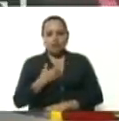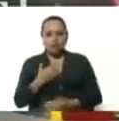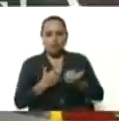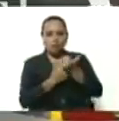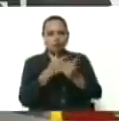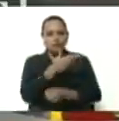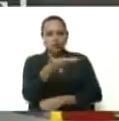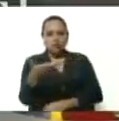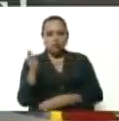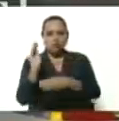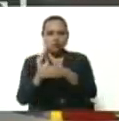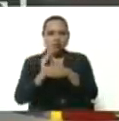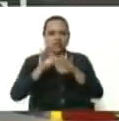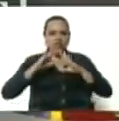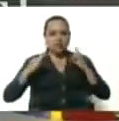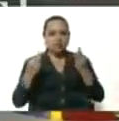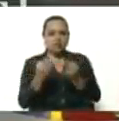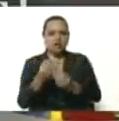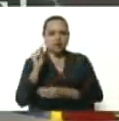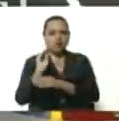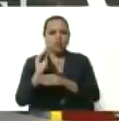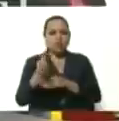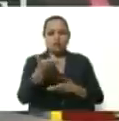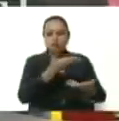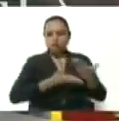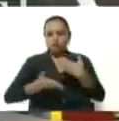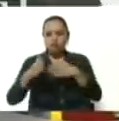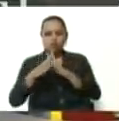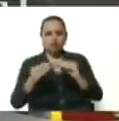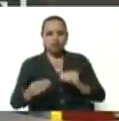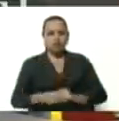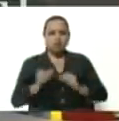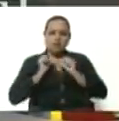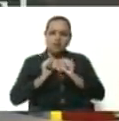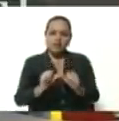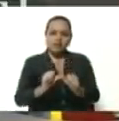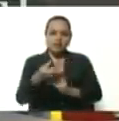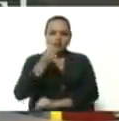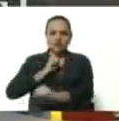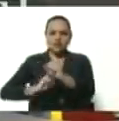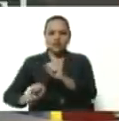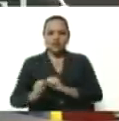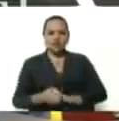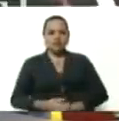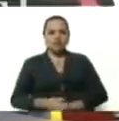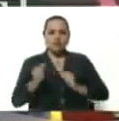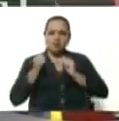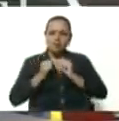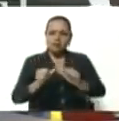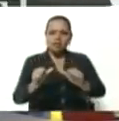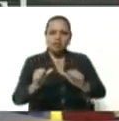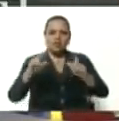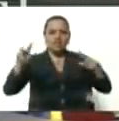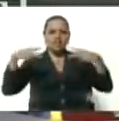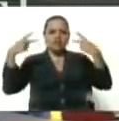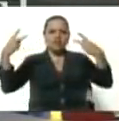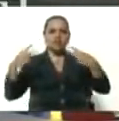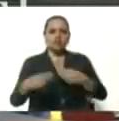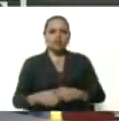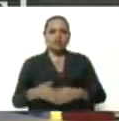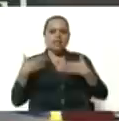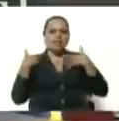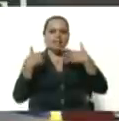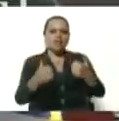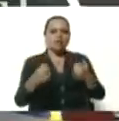la familia, para cuidarnos entre todos, y para seguir dando la batalla, y para seguir obteniendo la victoria de la